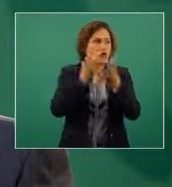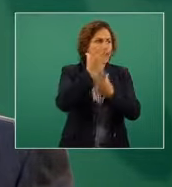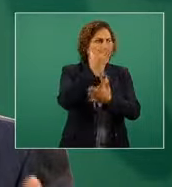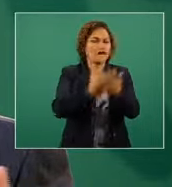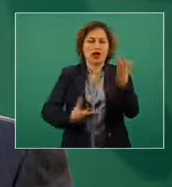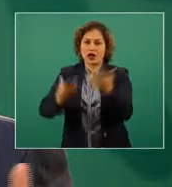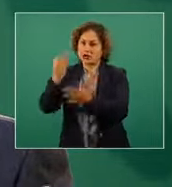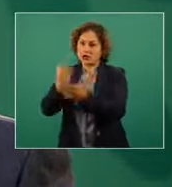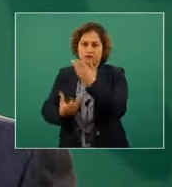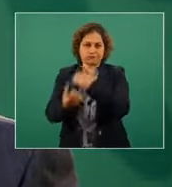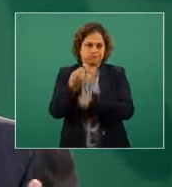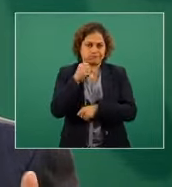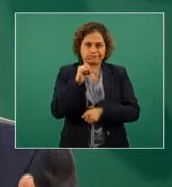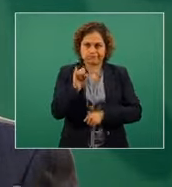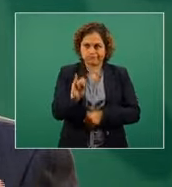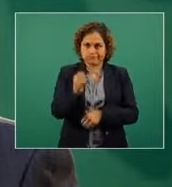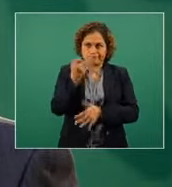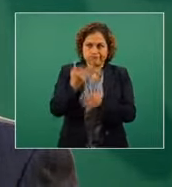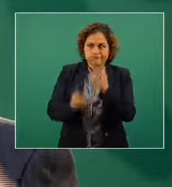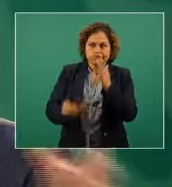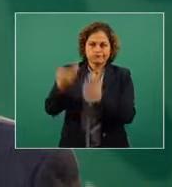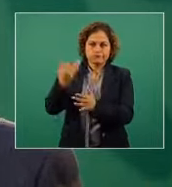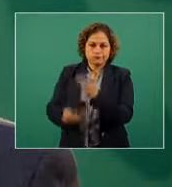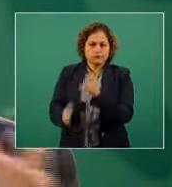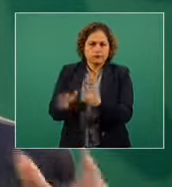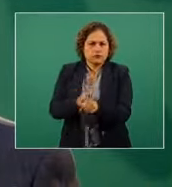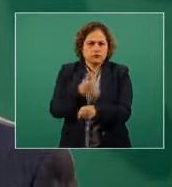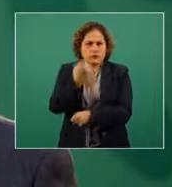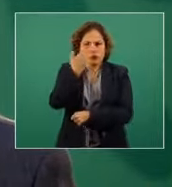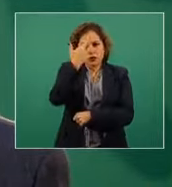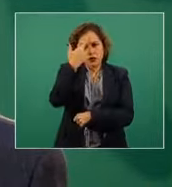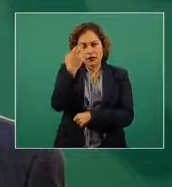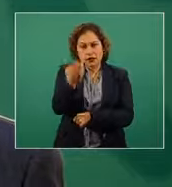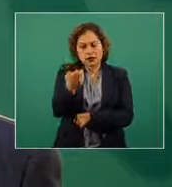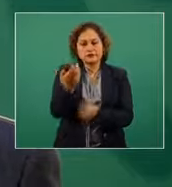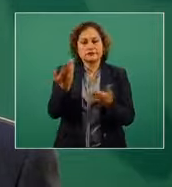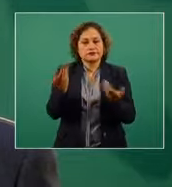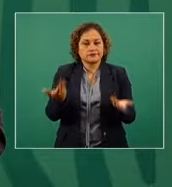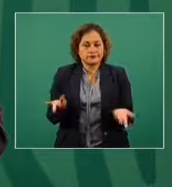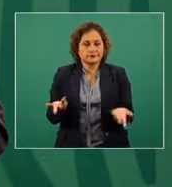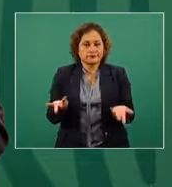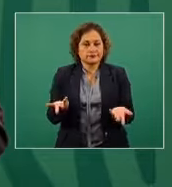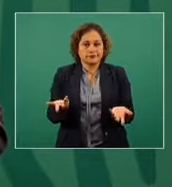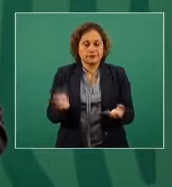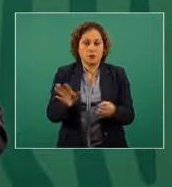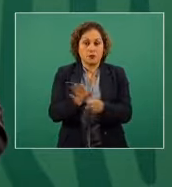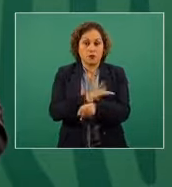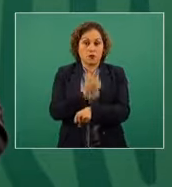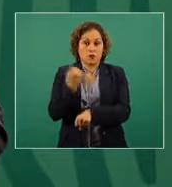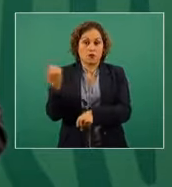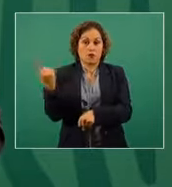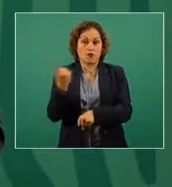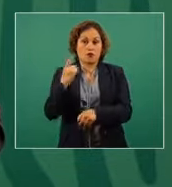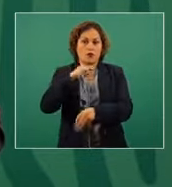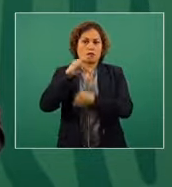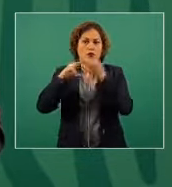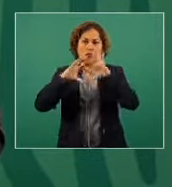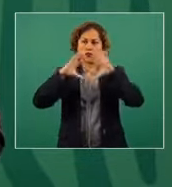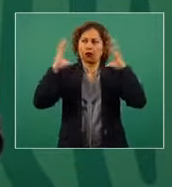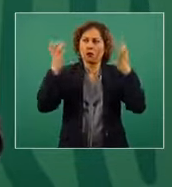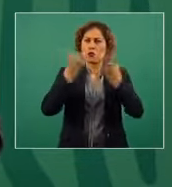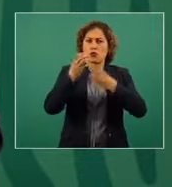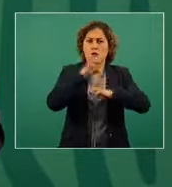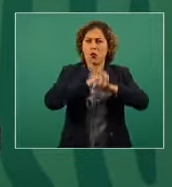abastecimiento global también tiene que ver con mucho de la perturbación que tiene el mercado global antes de